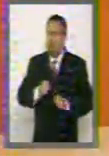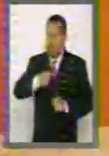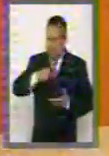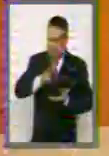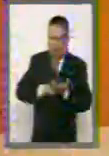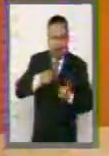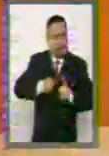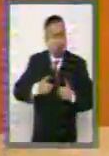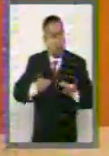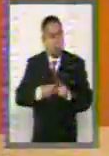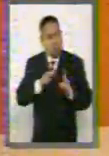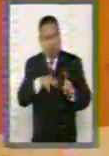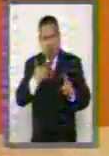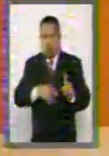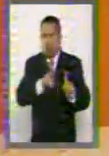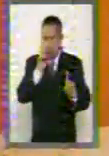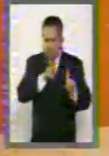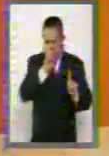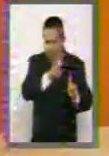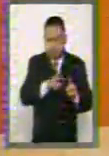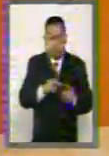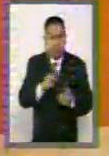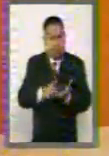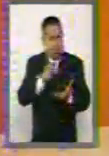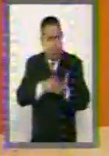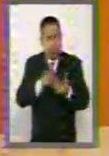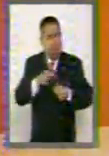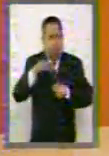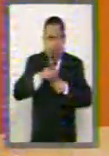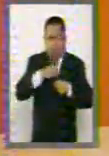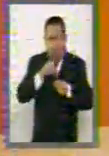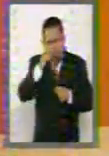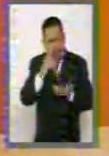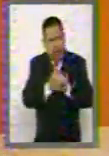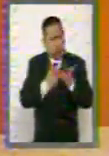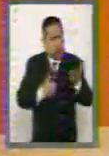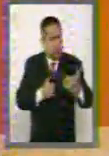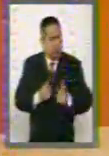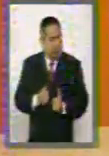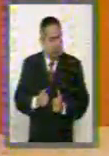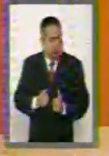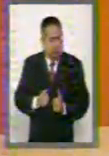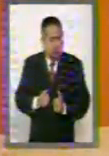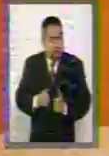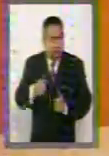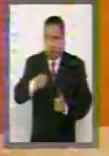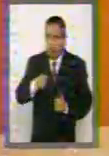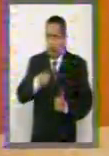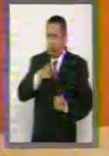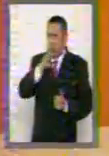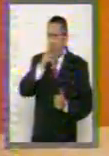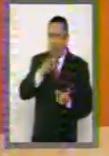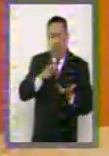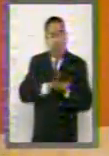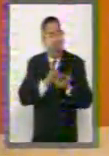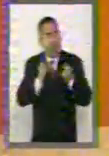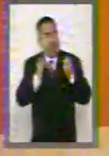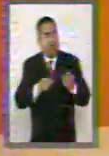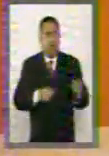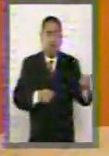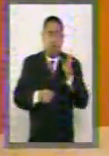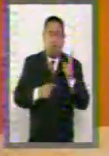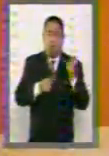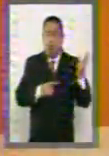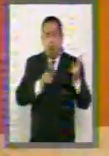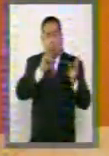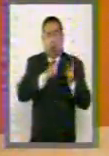propios. Reitero, muchas veces con votos. Yo no puedo celebrar que haya habido una sola terna